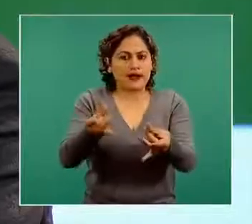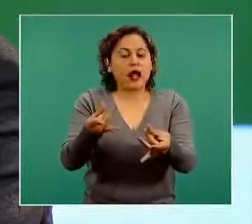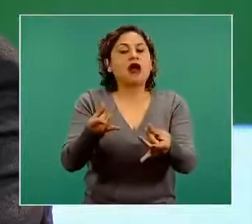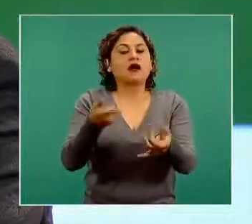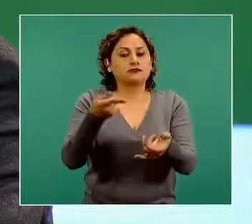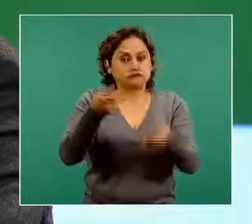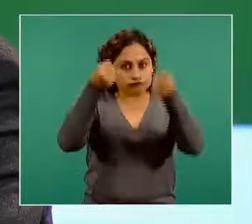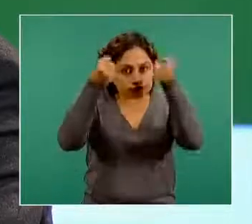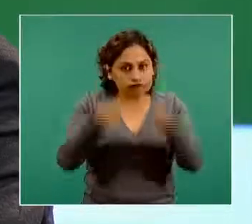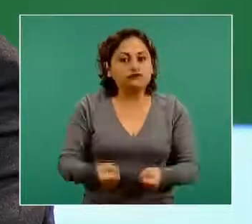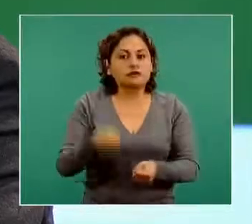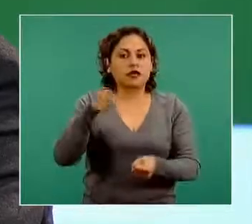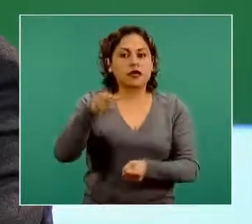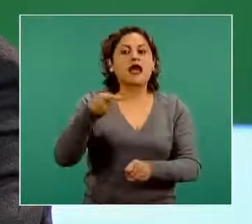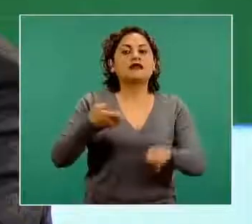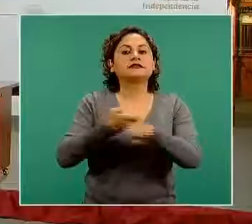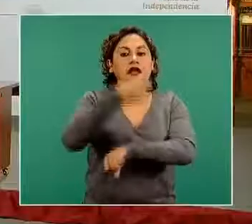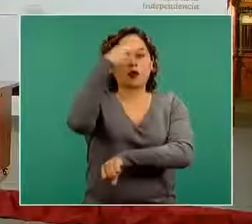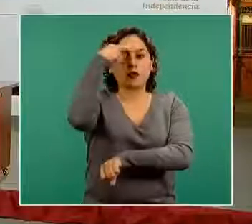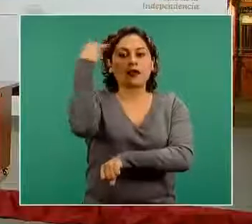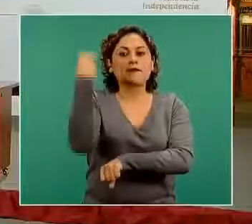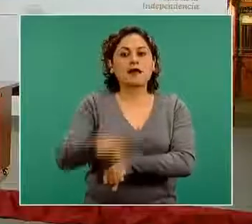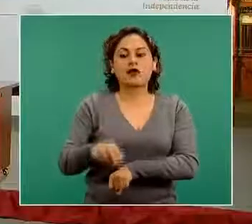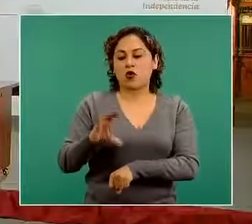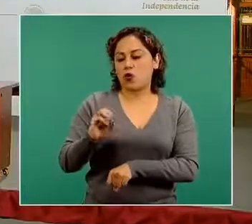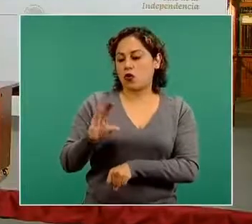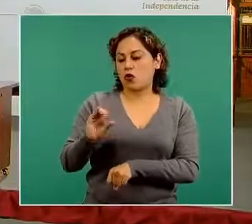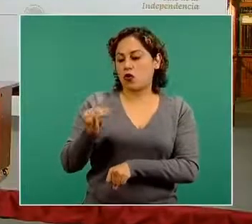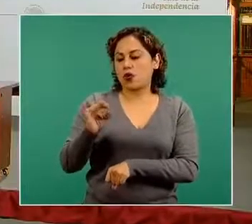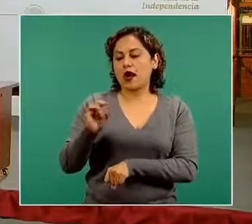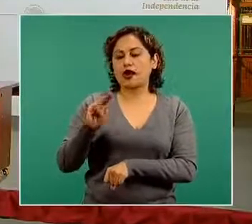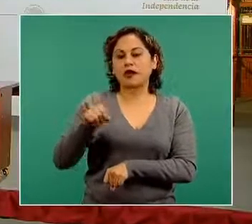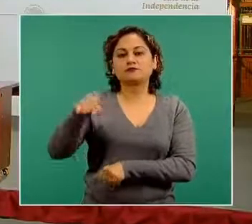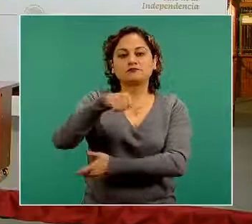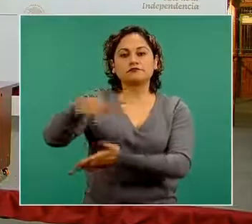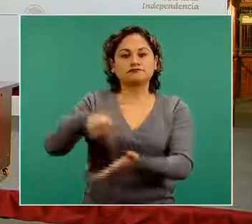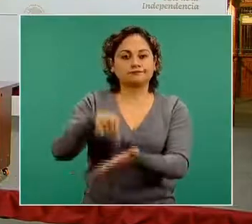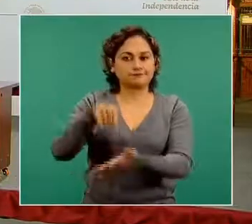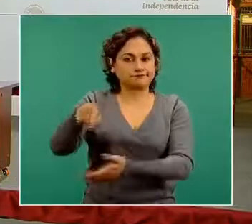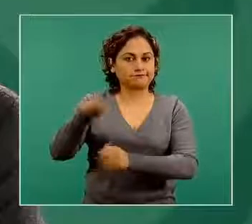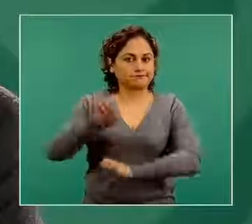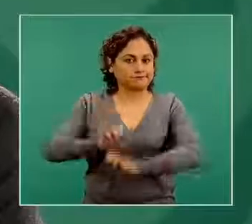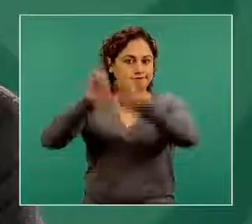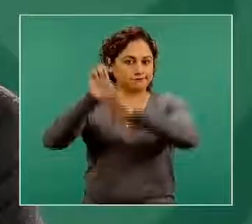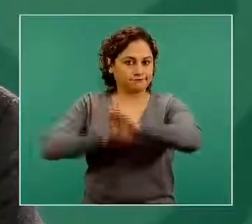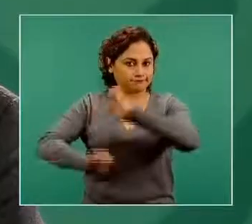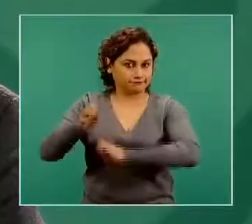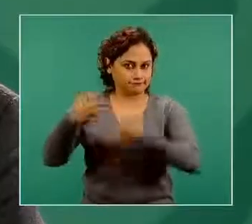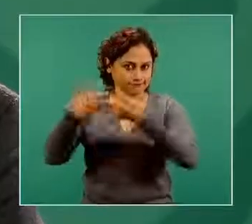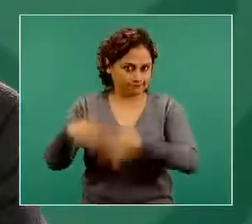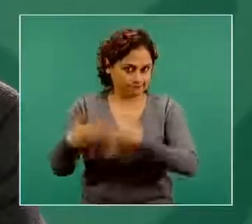en Ocoyoacá, que está en México, y de acuerdo al calendario de